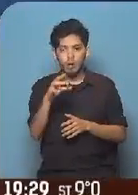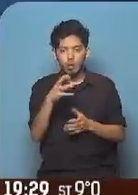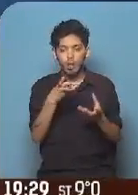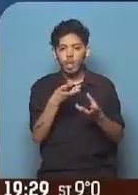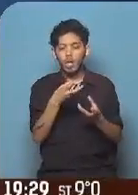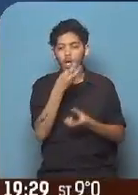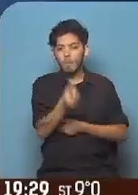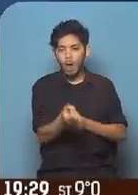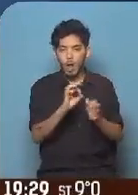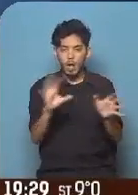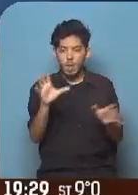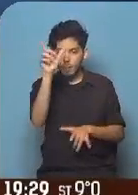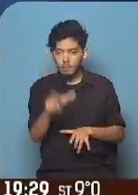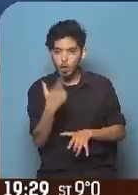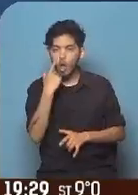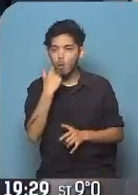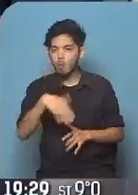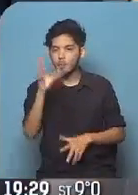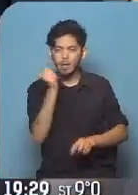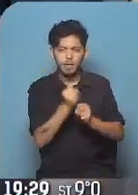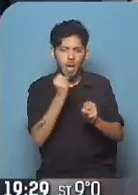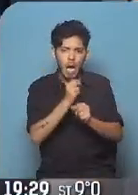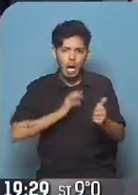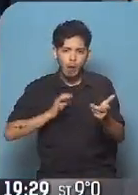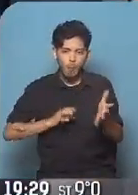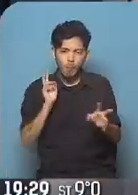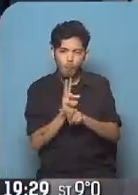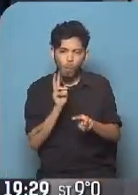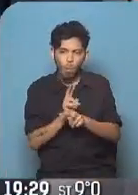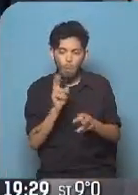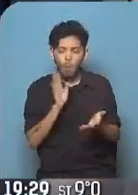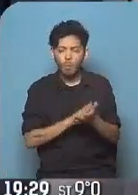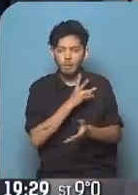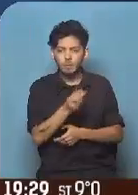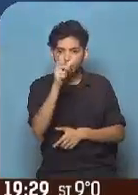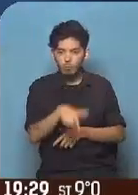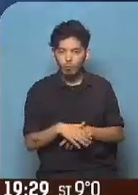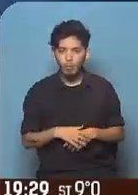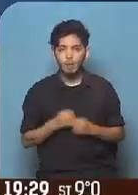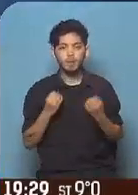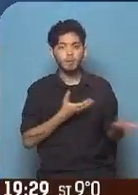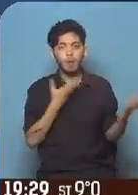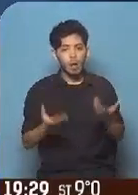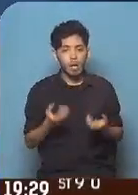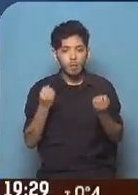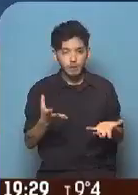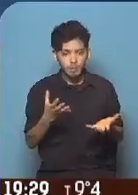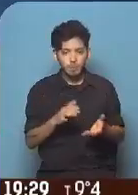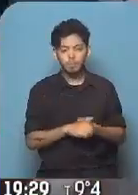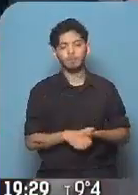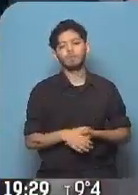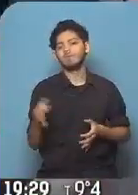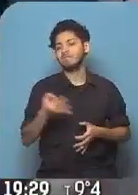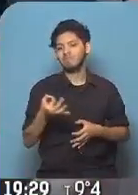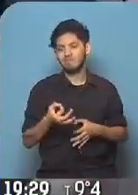Libres, uno de los hombres que más ha trabajado desde hace años en la defensa de los consumidores. Bienvenido, Héctor, ¿cómo le va? Buenas noches, muchas gracias. Bien. Qué